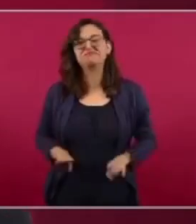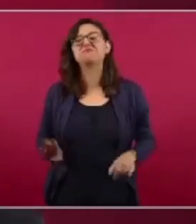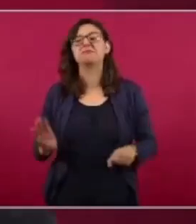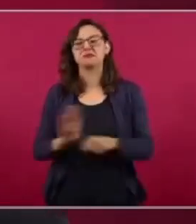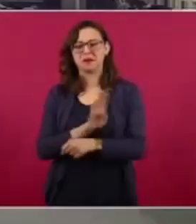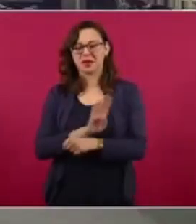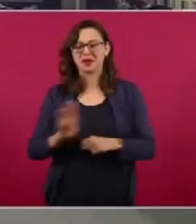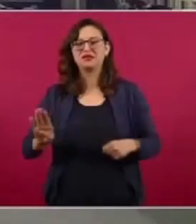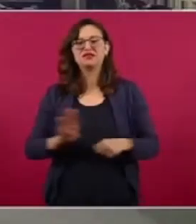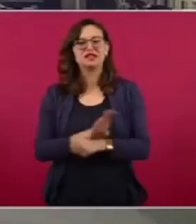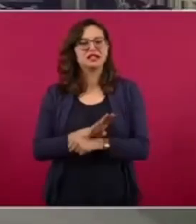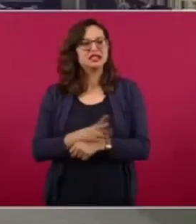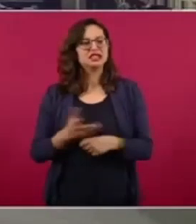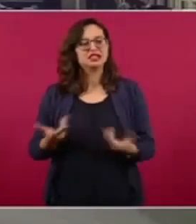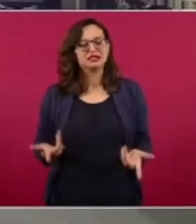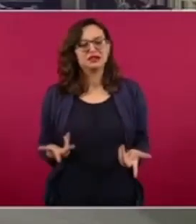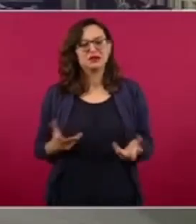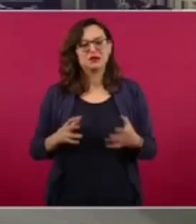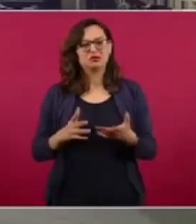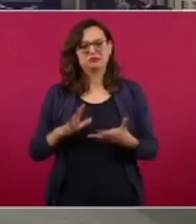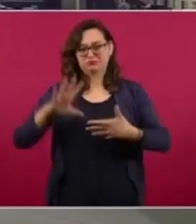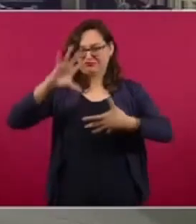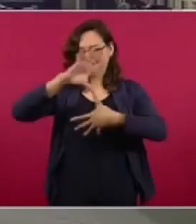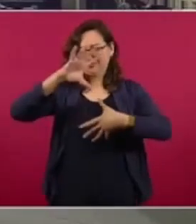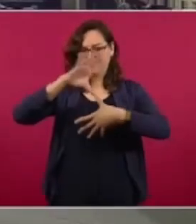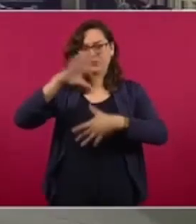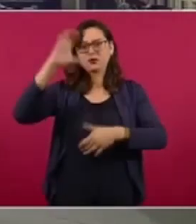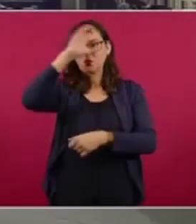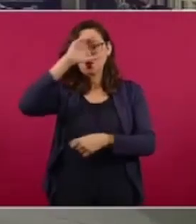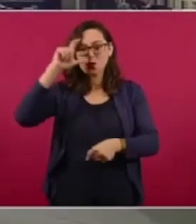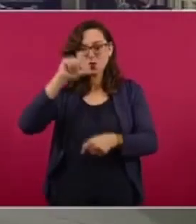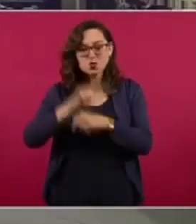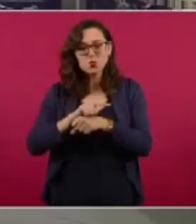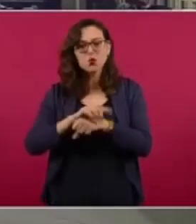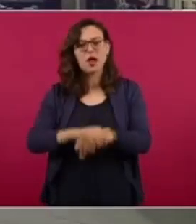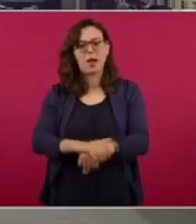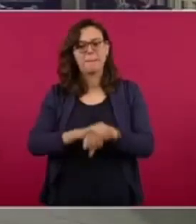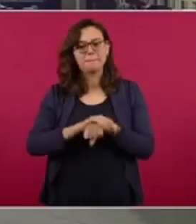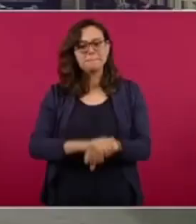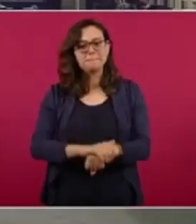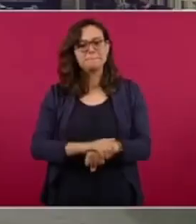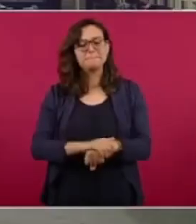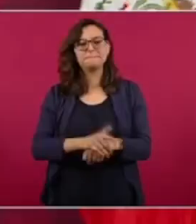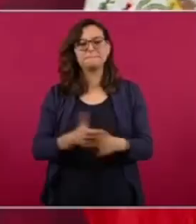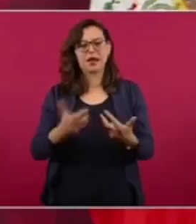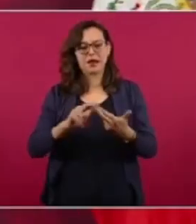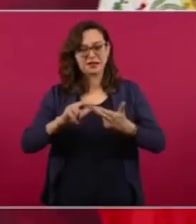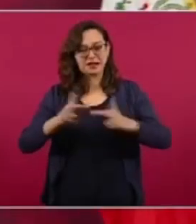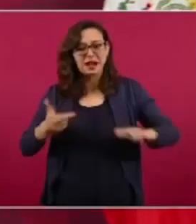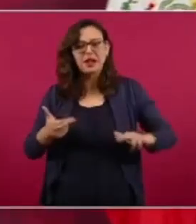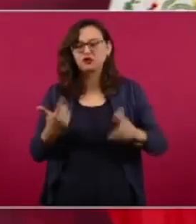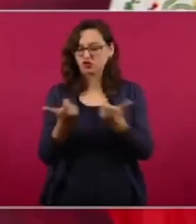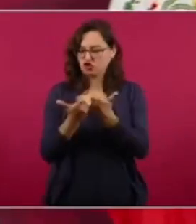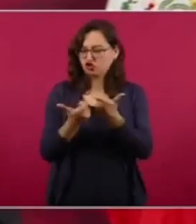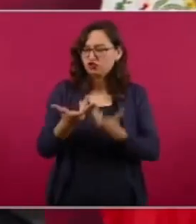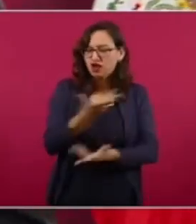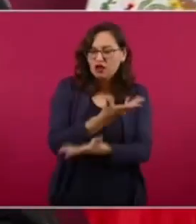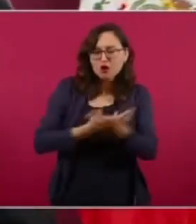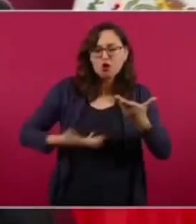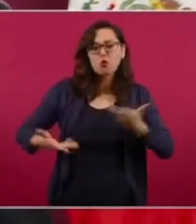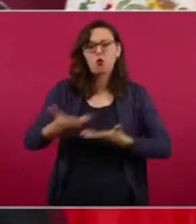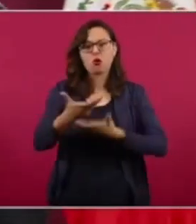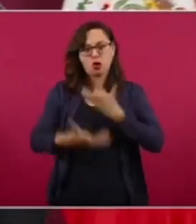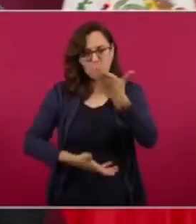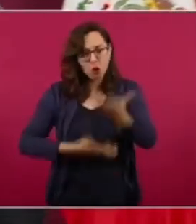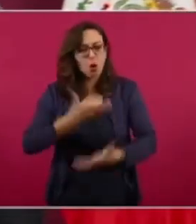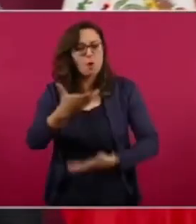por nuestras relaciones de cultura, por nuestra amistad, pero también por relaciones económicas y comerciales,